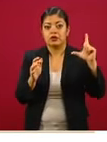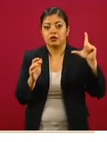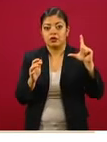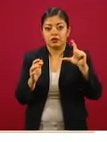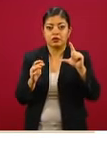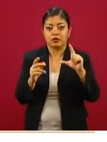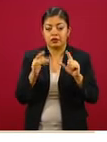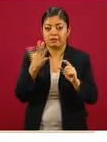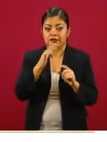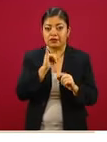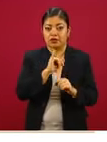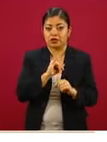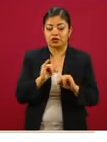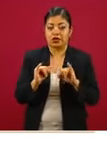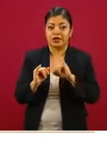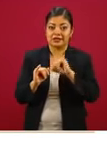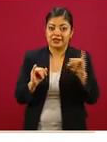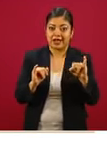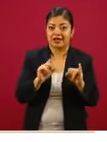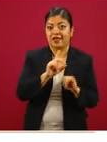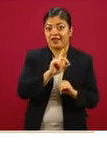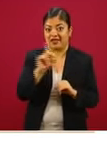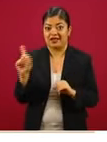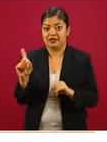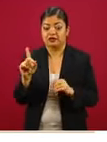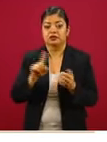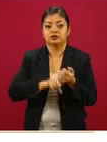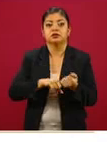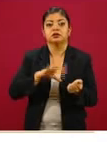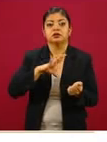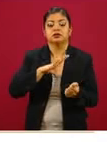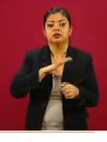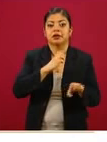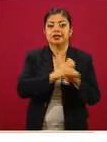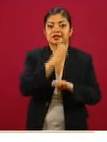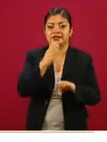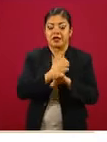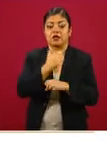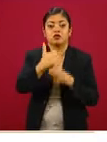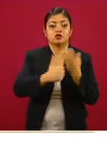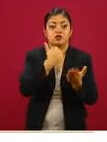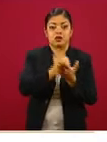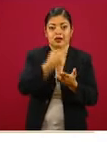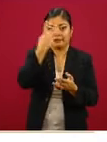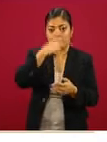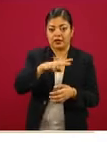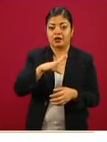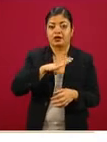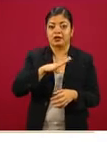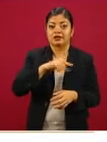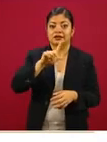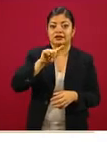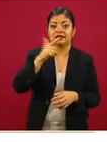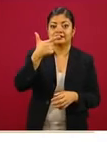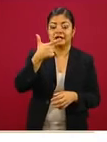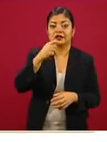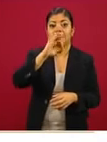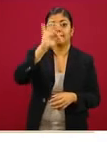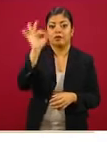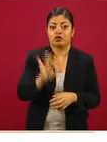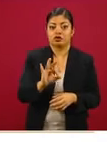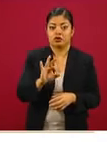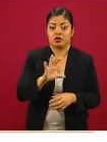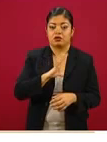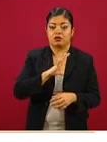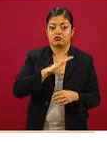ocupación de izquierda a derecha se muestra la ocupación por entidad federativa. La Ciudad de México tiene 77% de ocupación